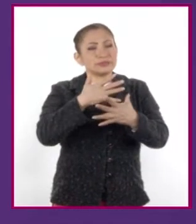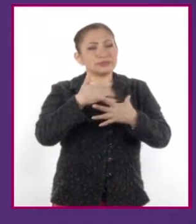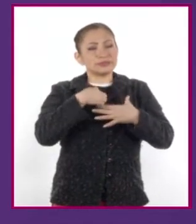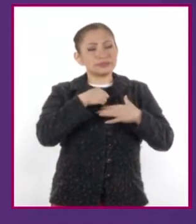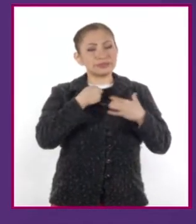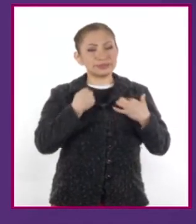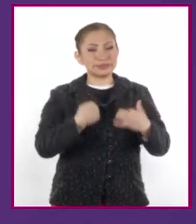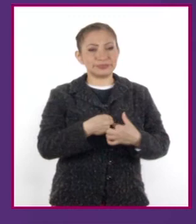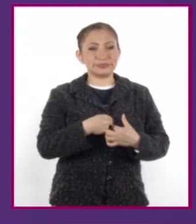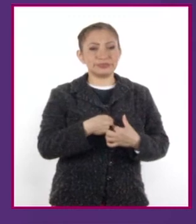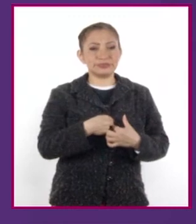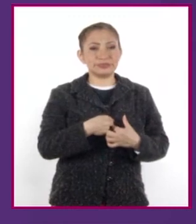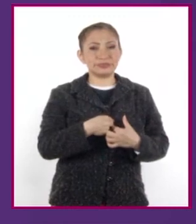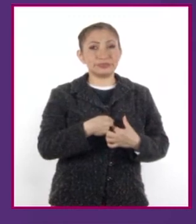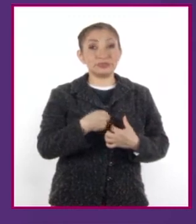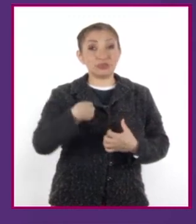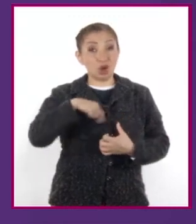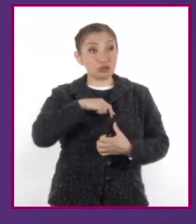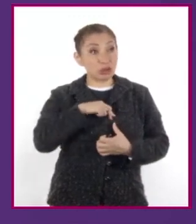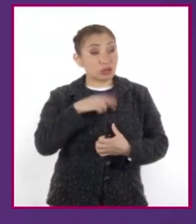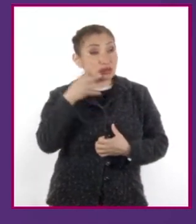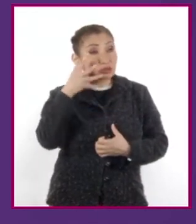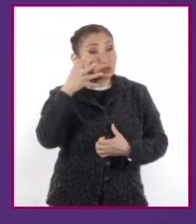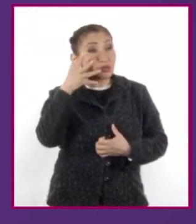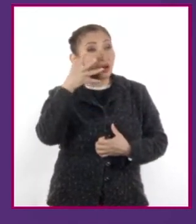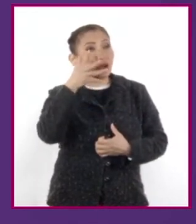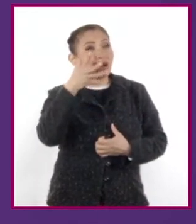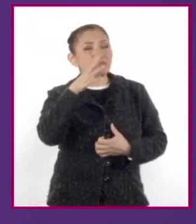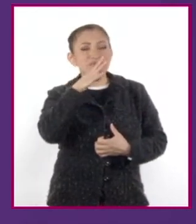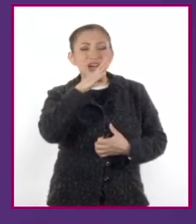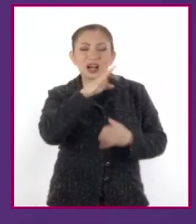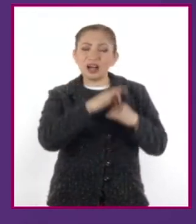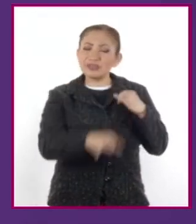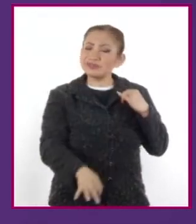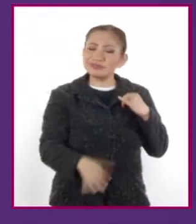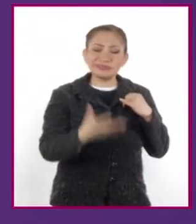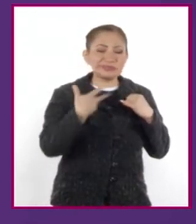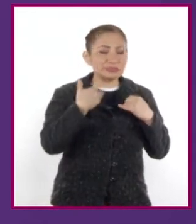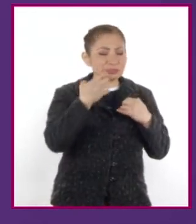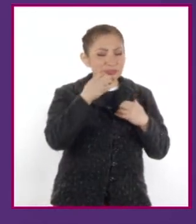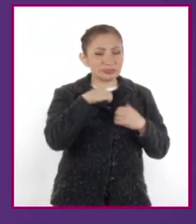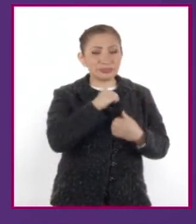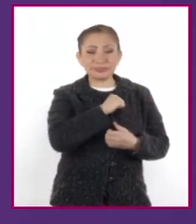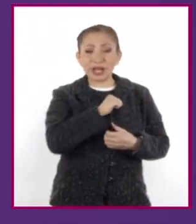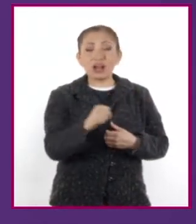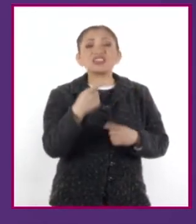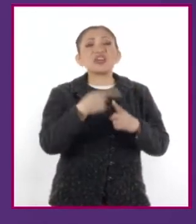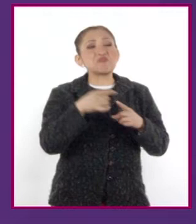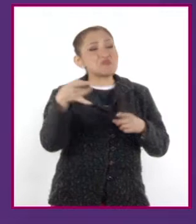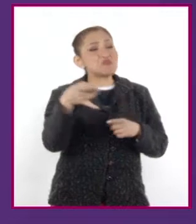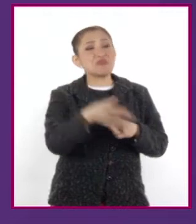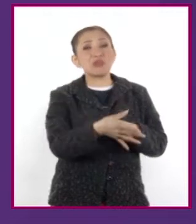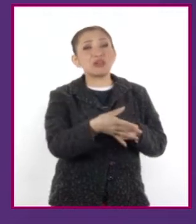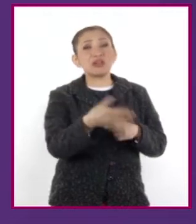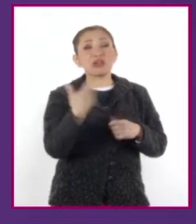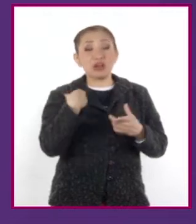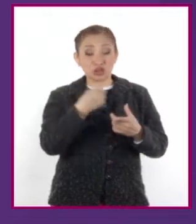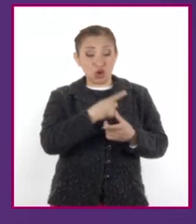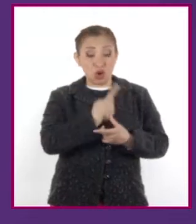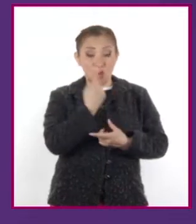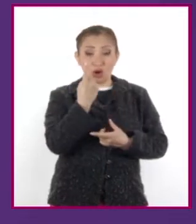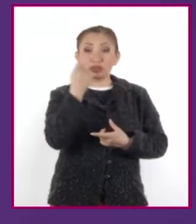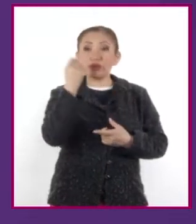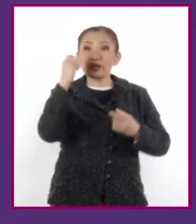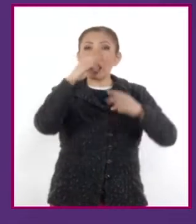corazón? Nuestro destino fue despiadado. ¿Quién al destino puede vencer? La ausencia quiere decir